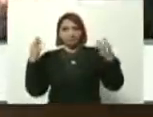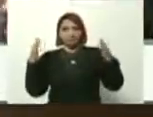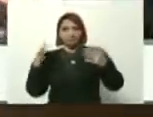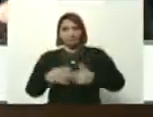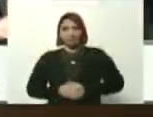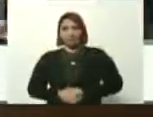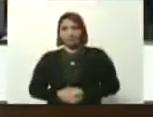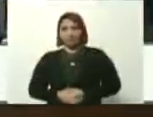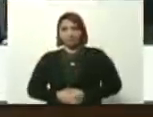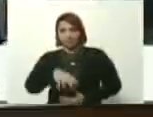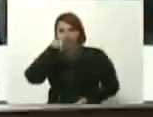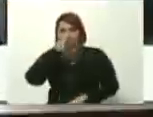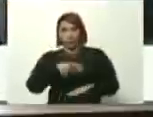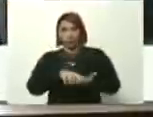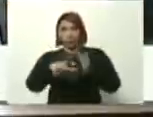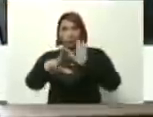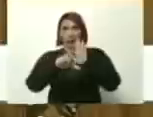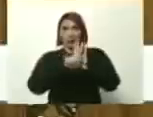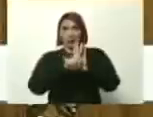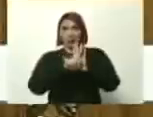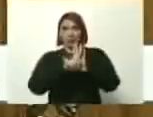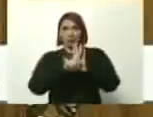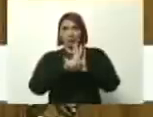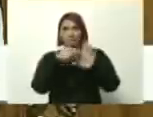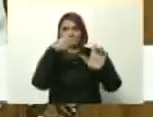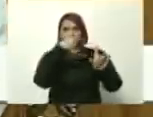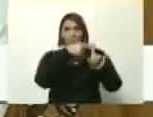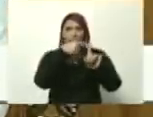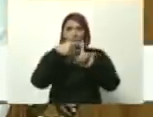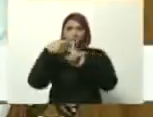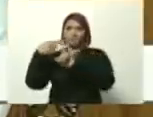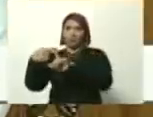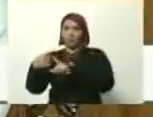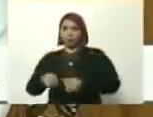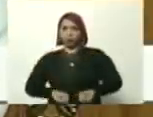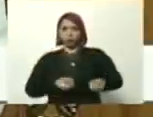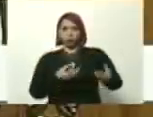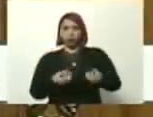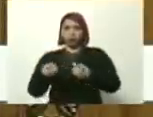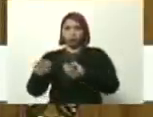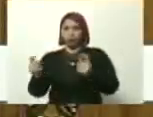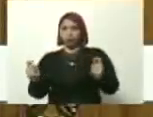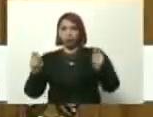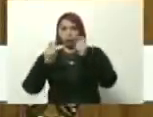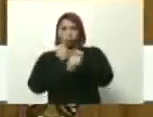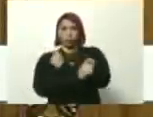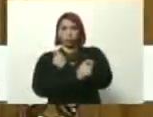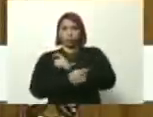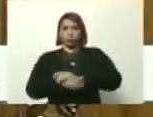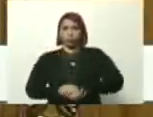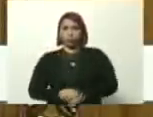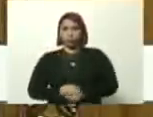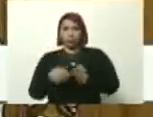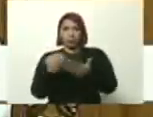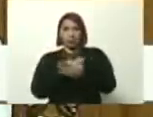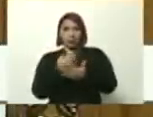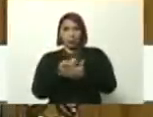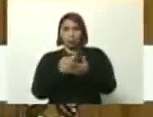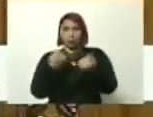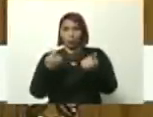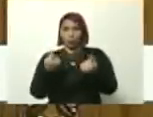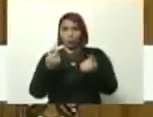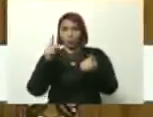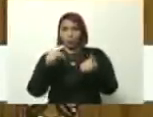mediante la aprobación de leyes que han sumado aportes a estas transformaciones económicas. De